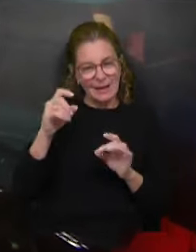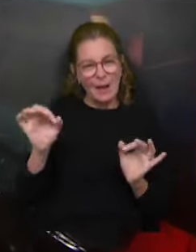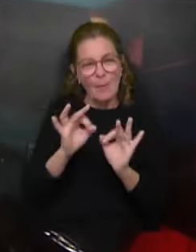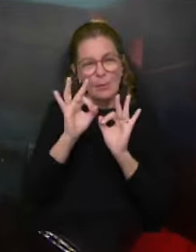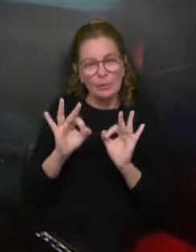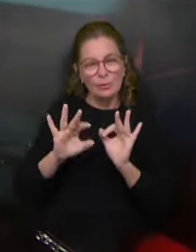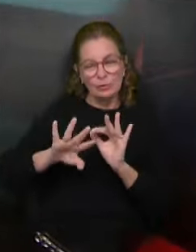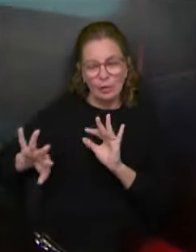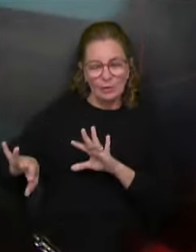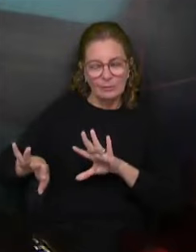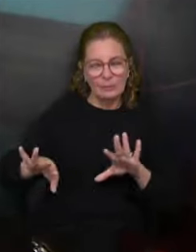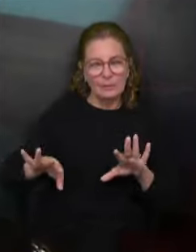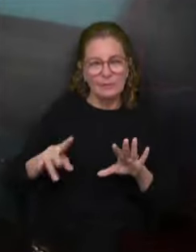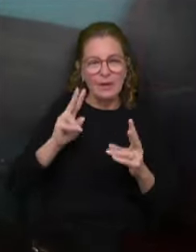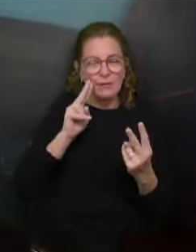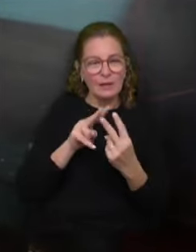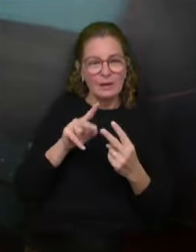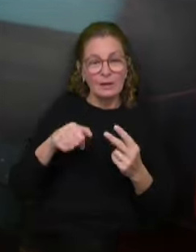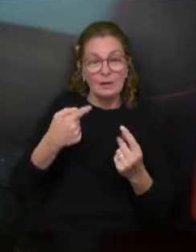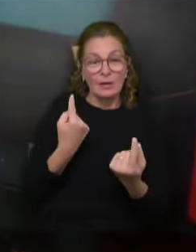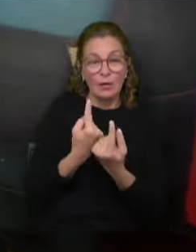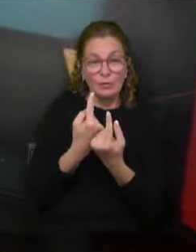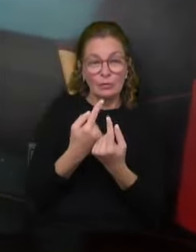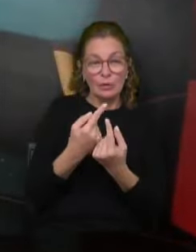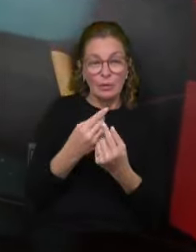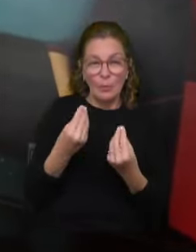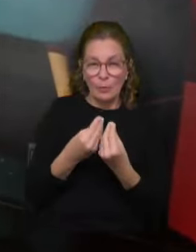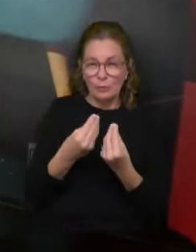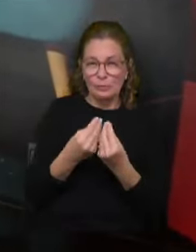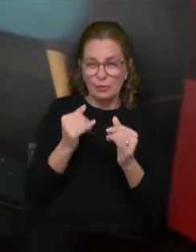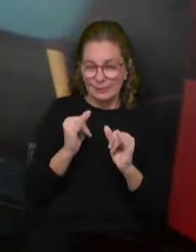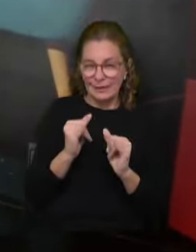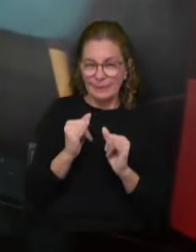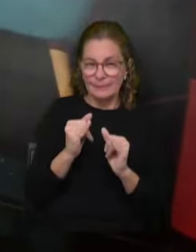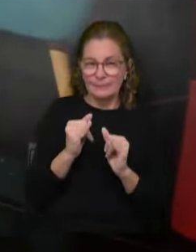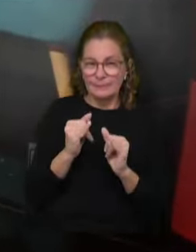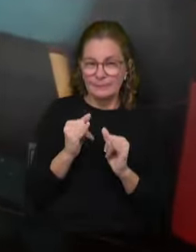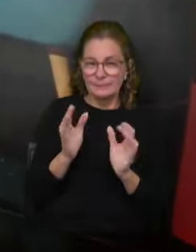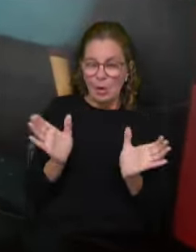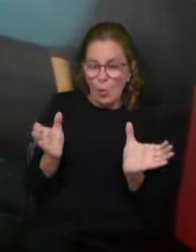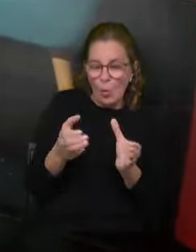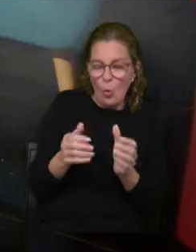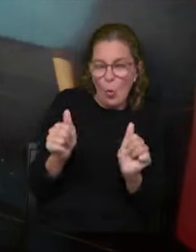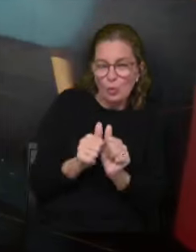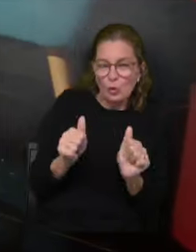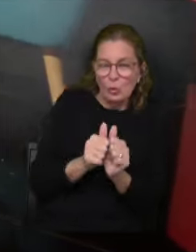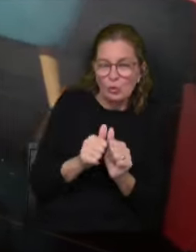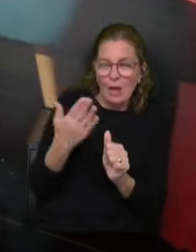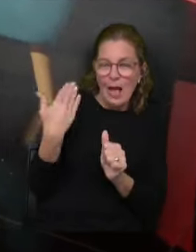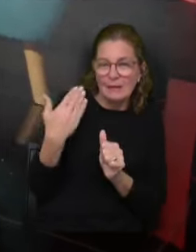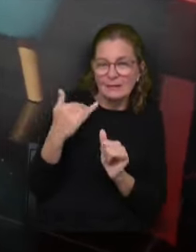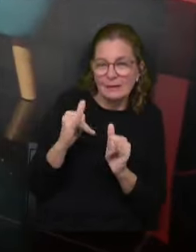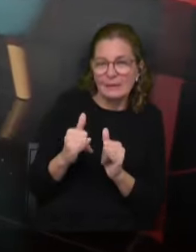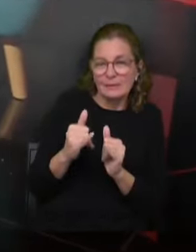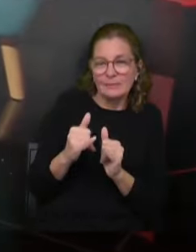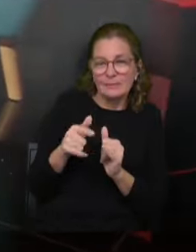un lado, público por otro, se ven en el show y después no. Y ustedes cultivaron mucho como la de Sí. Desde antes del show, desde ¿no? antes de eso,